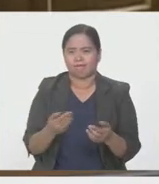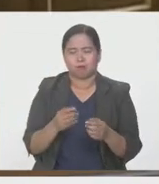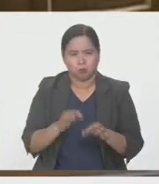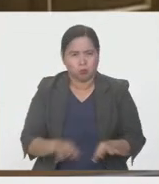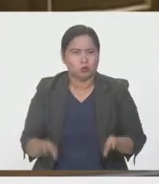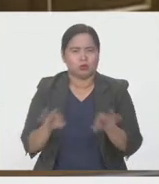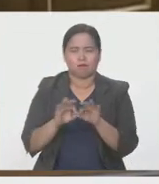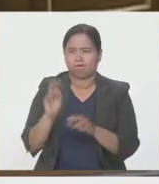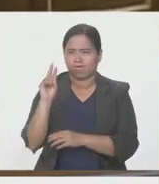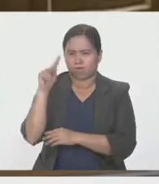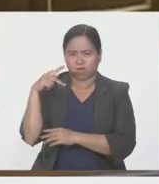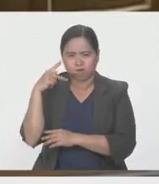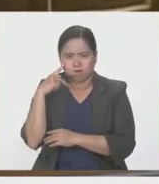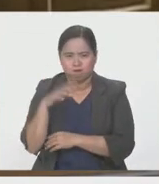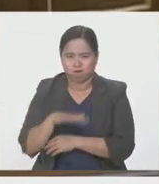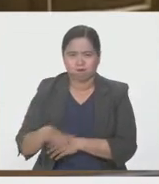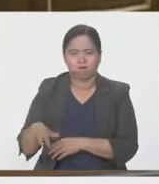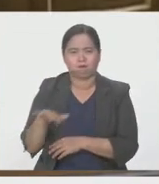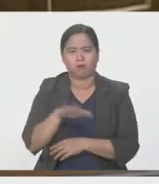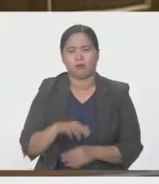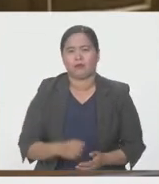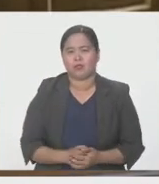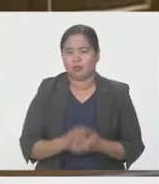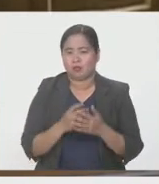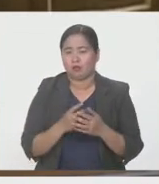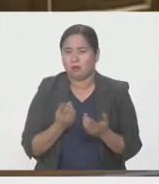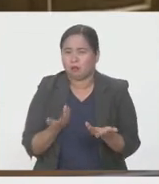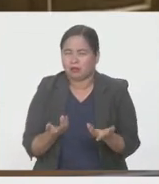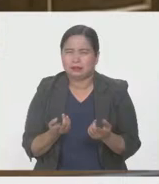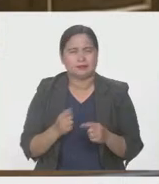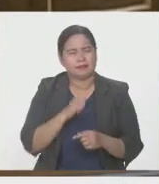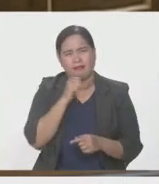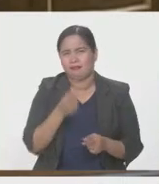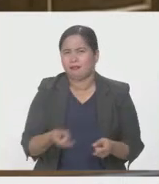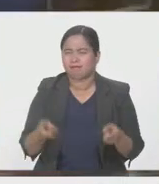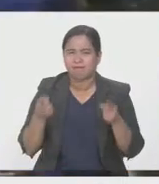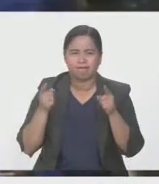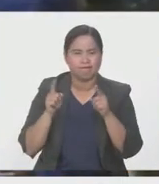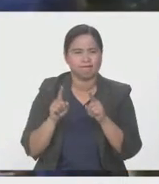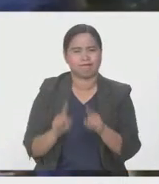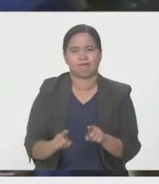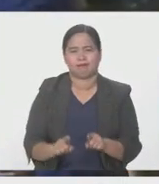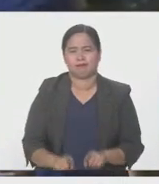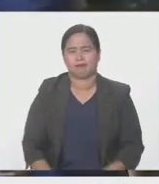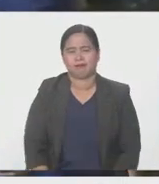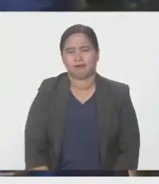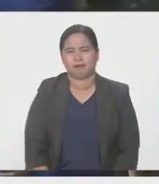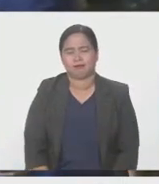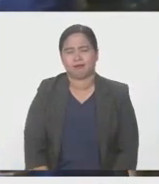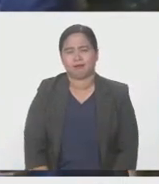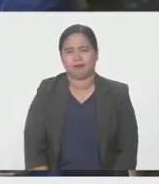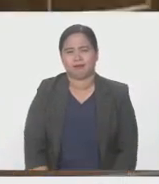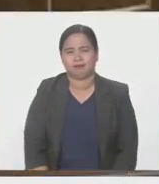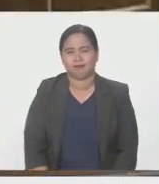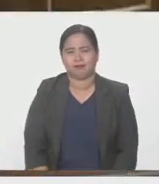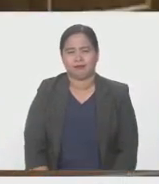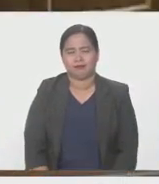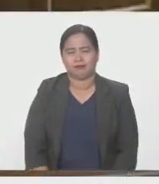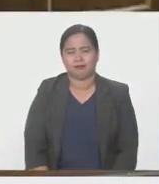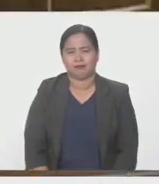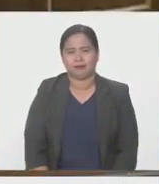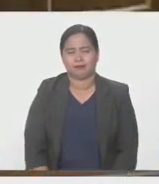Algo que debiéramos de buscar todos los políticos y todas las formaciones políticas, pero que desgraciadamente no es así, porque la verdad.